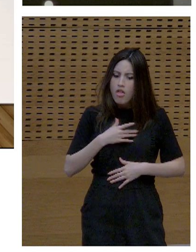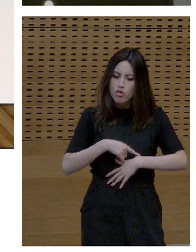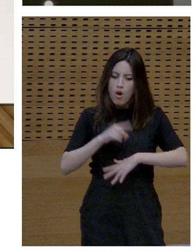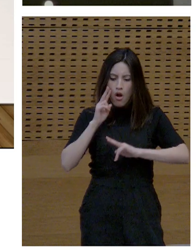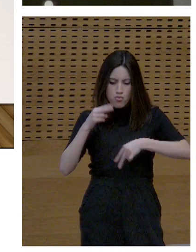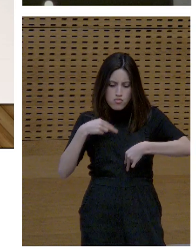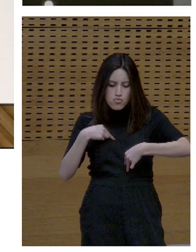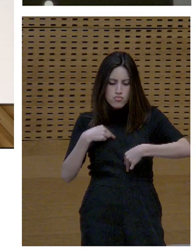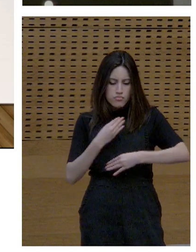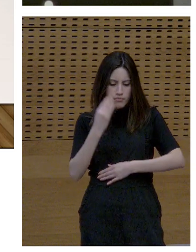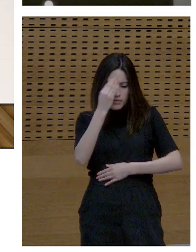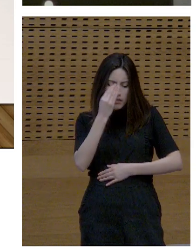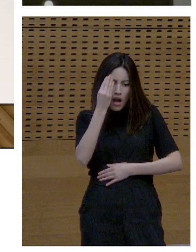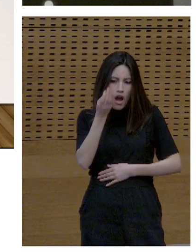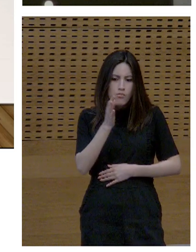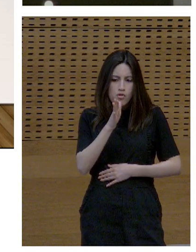sentirse culpables.